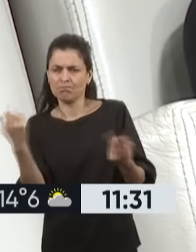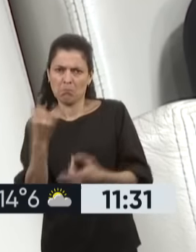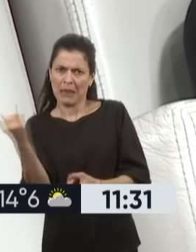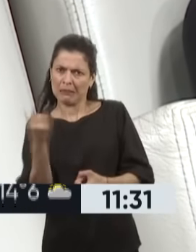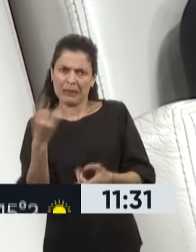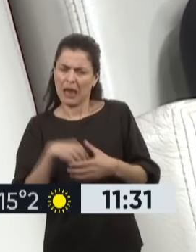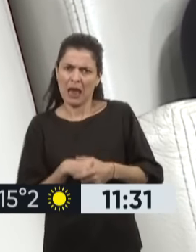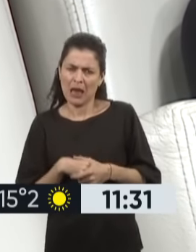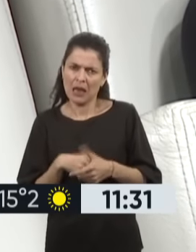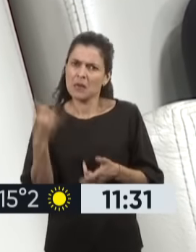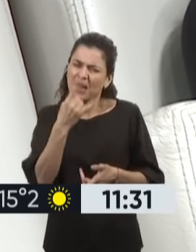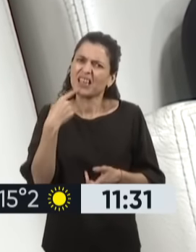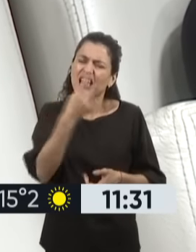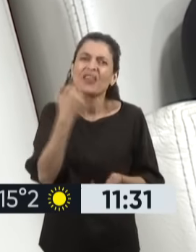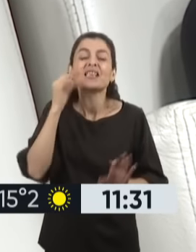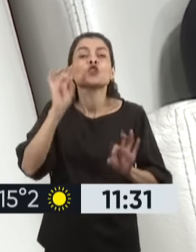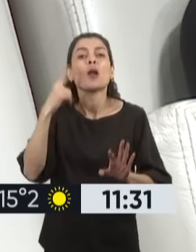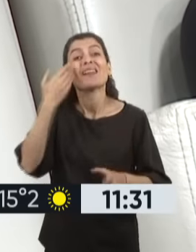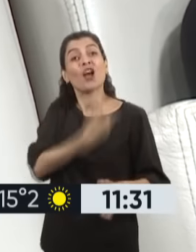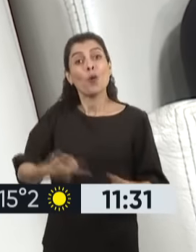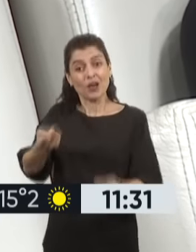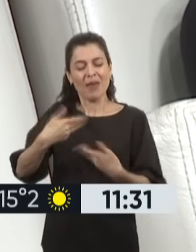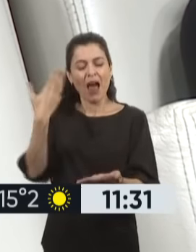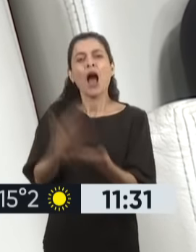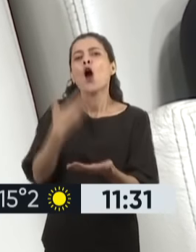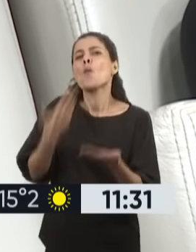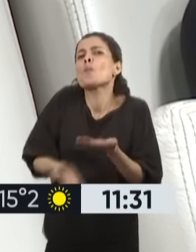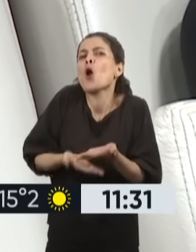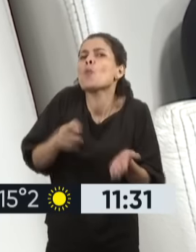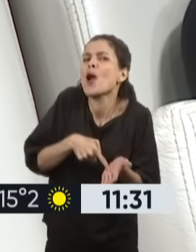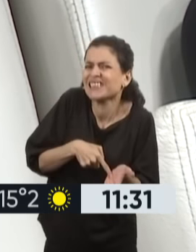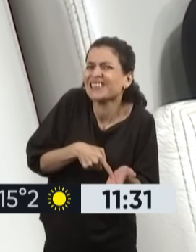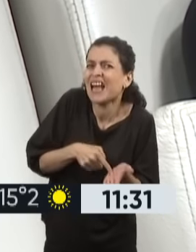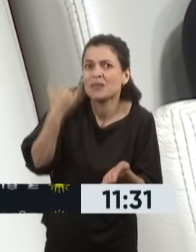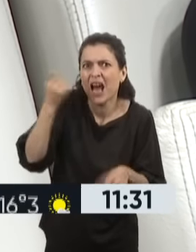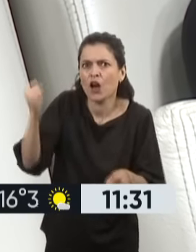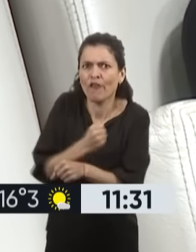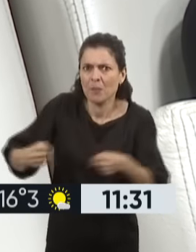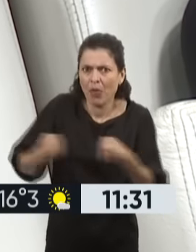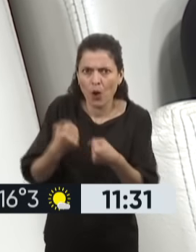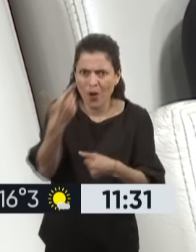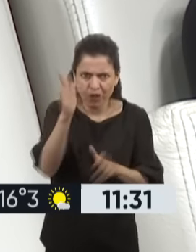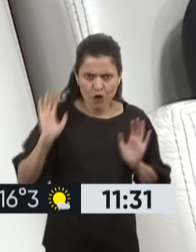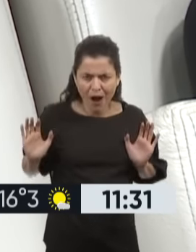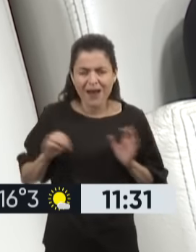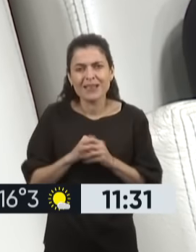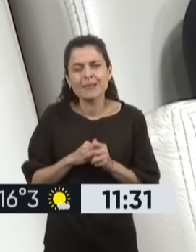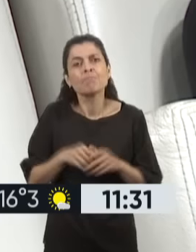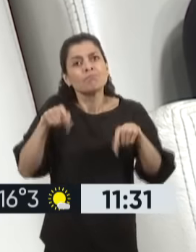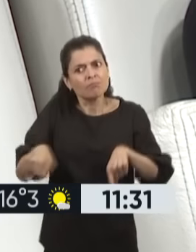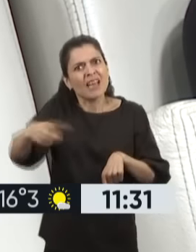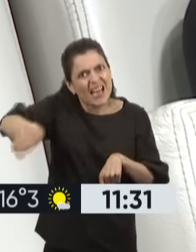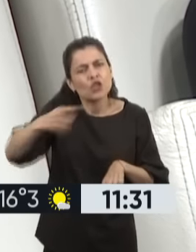nacional señalaron que fue una propuesta del gobierno no un acuerdo eh y en ese sentido plantearon la